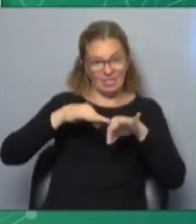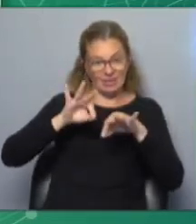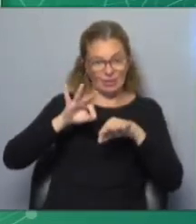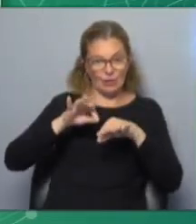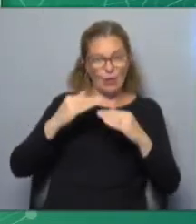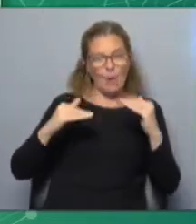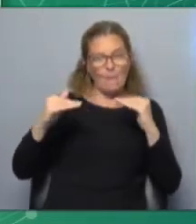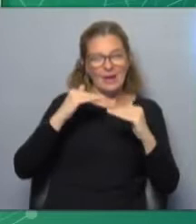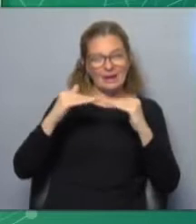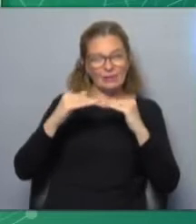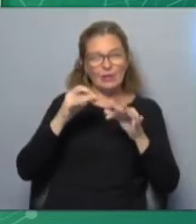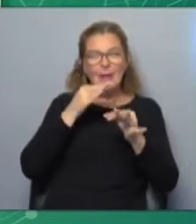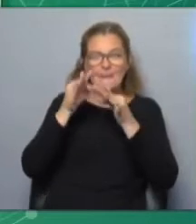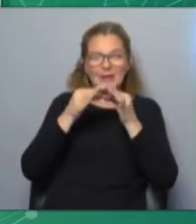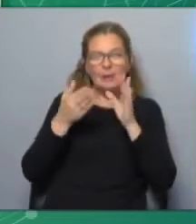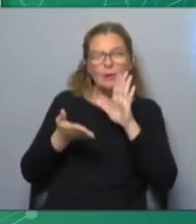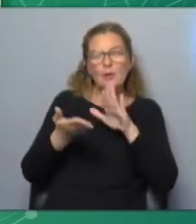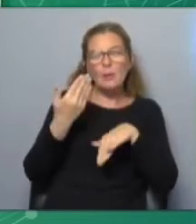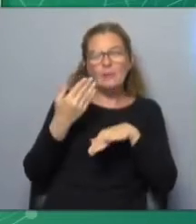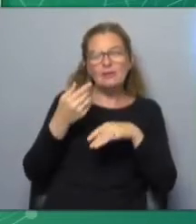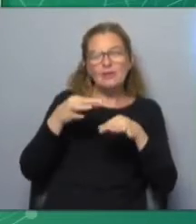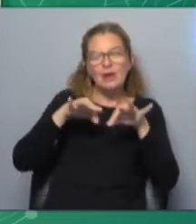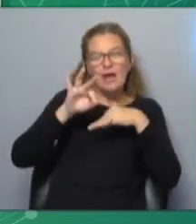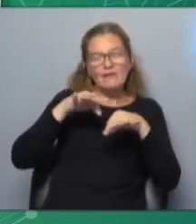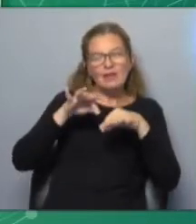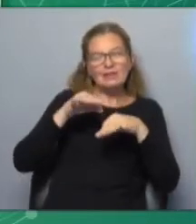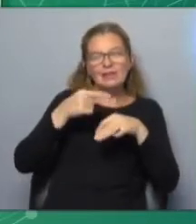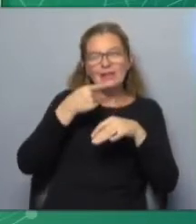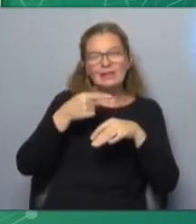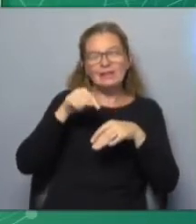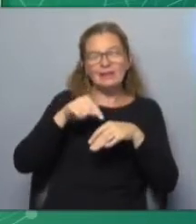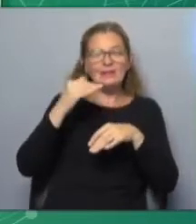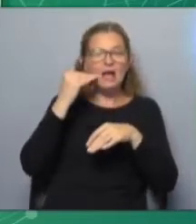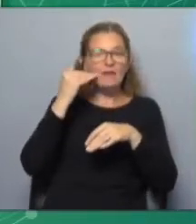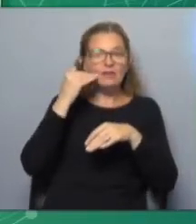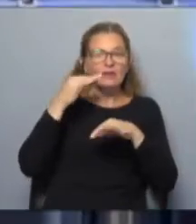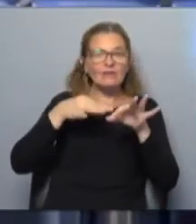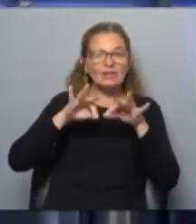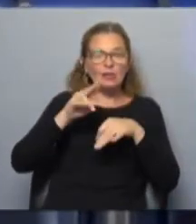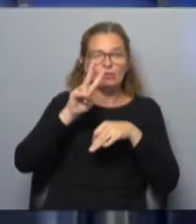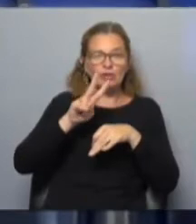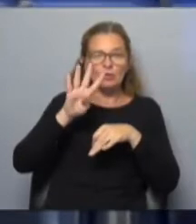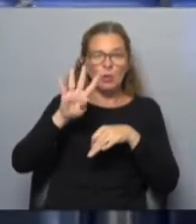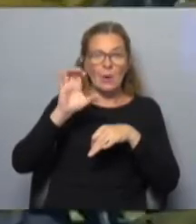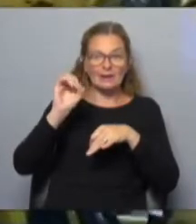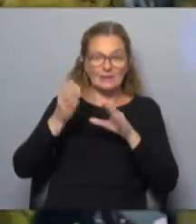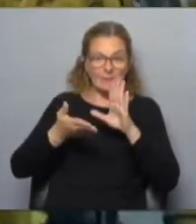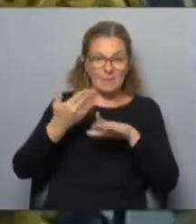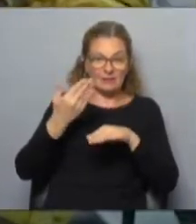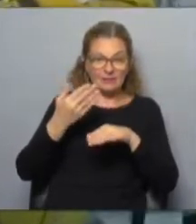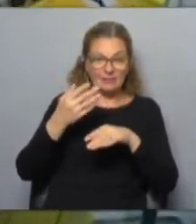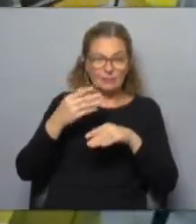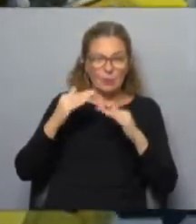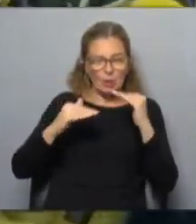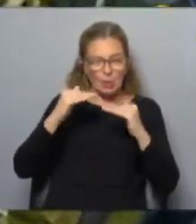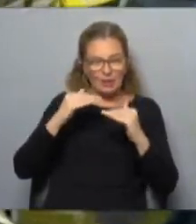con 2021 se explica por un aumento en la venta de utilitarios ya que en este abril se vendieron 240 más continuando con